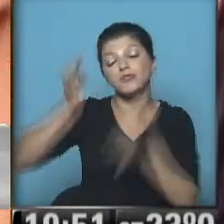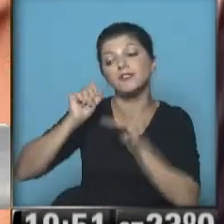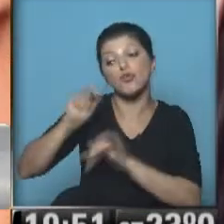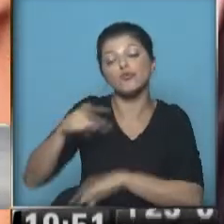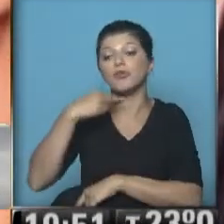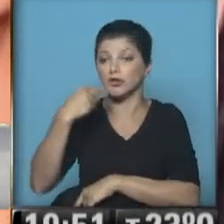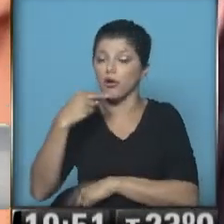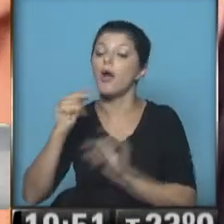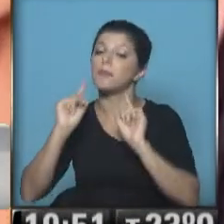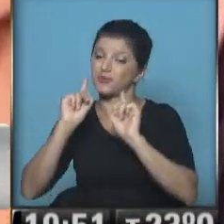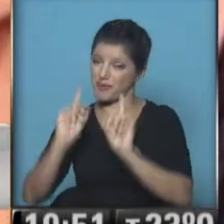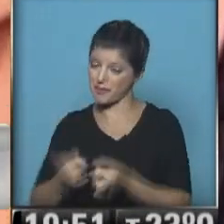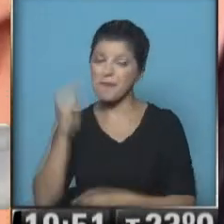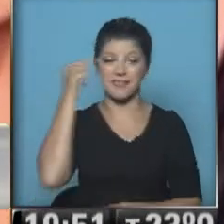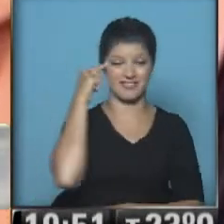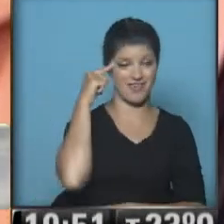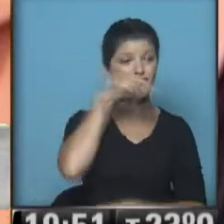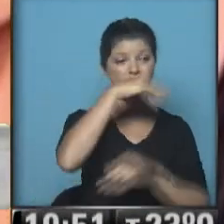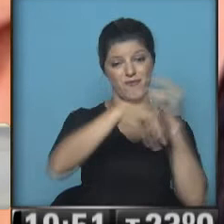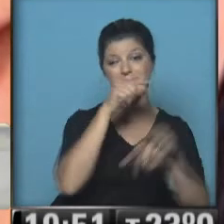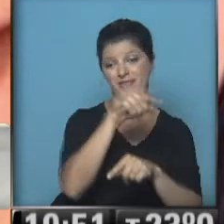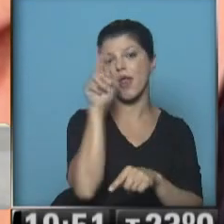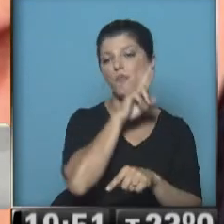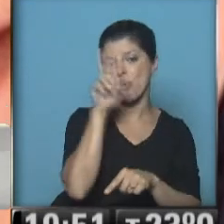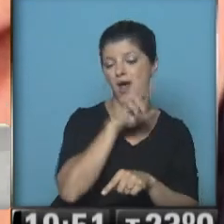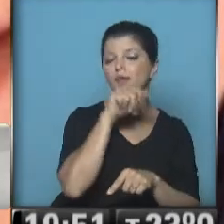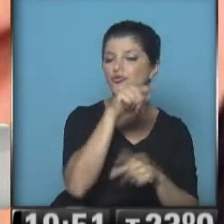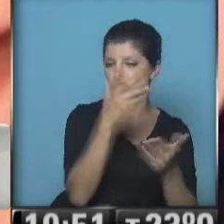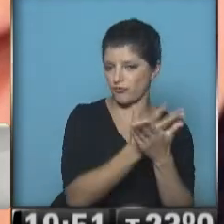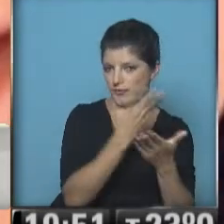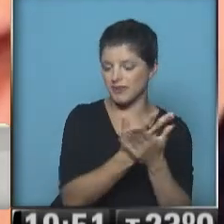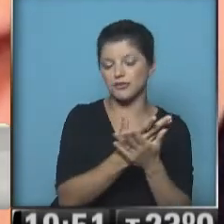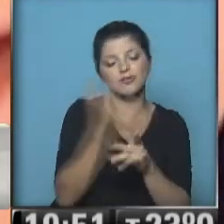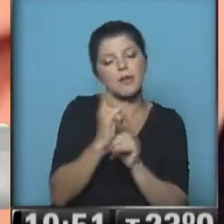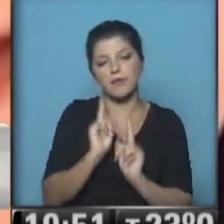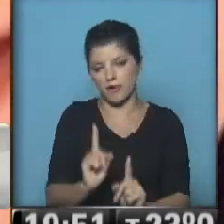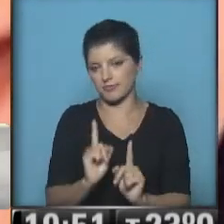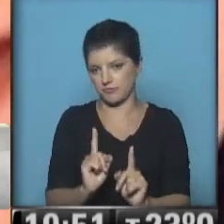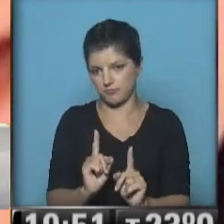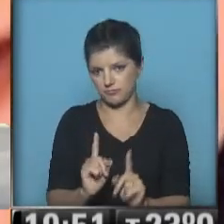en cuenta el sufrimiento de los familiares de Nicole, ¿no? O sea, siempre me lo recalca.